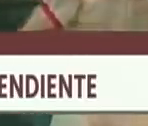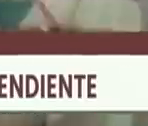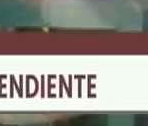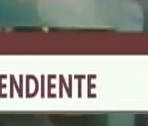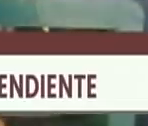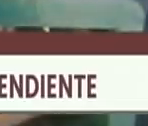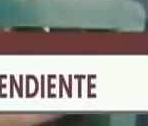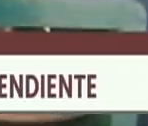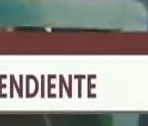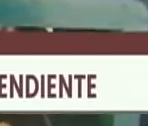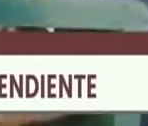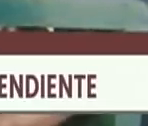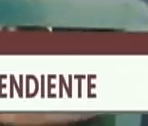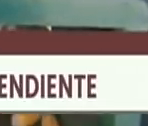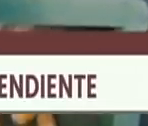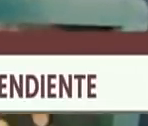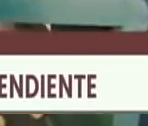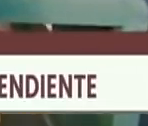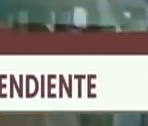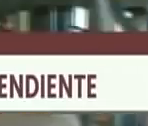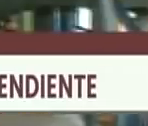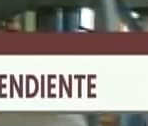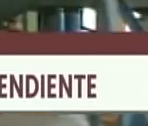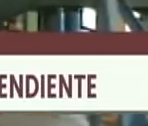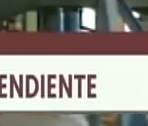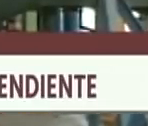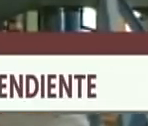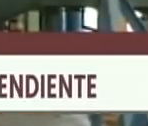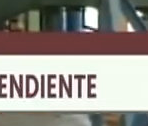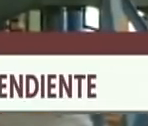de la agroindustria. Aquí tenemos,